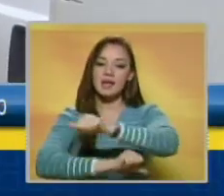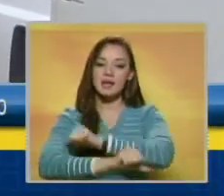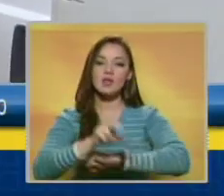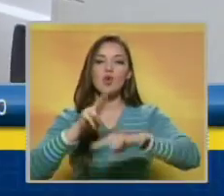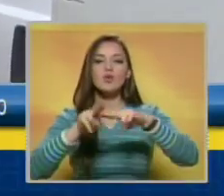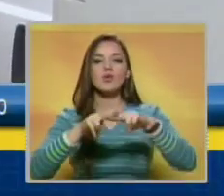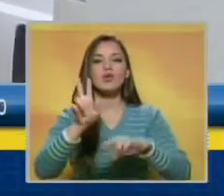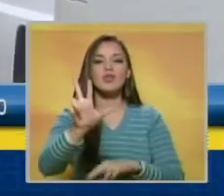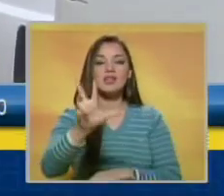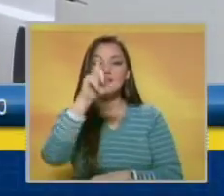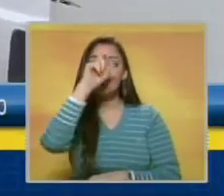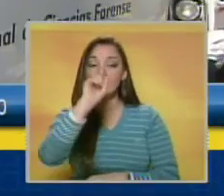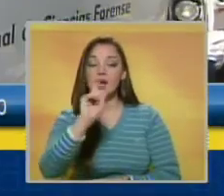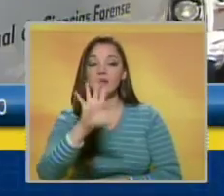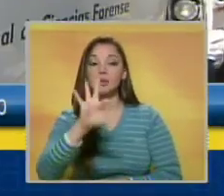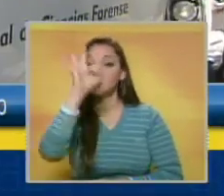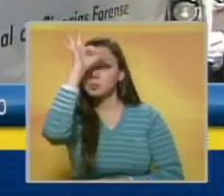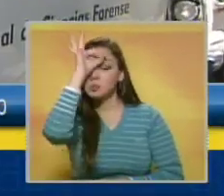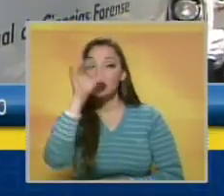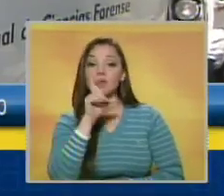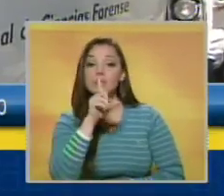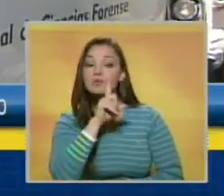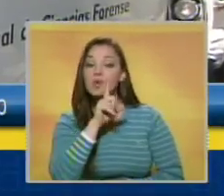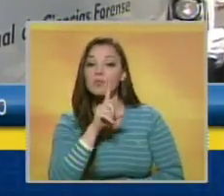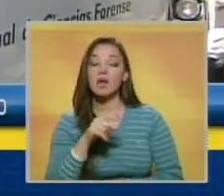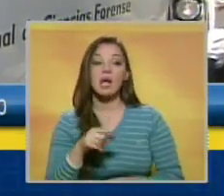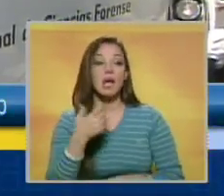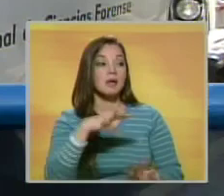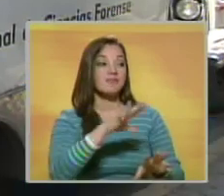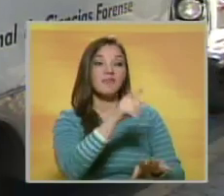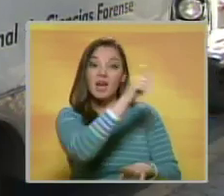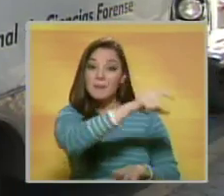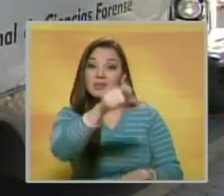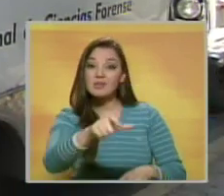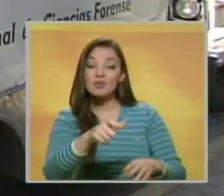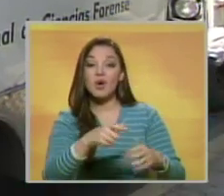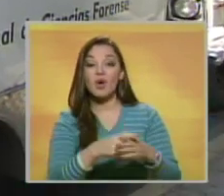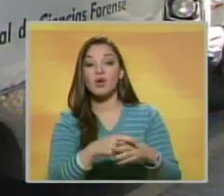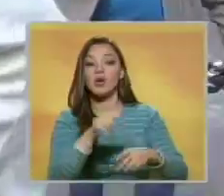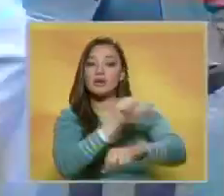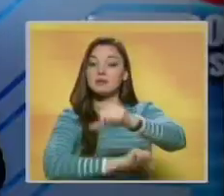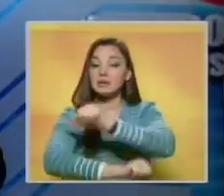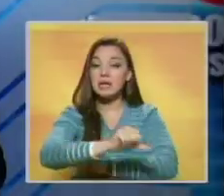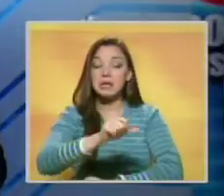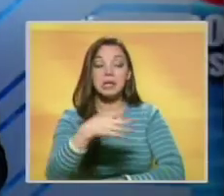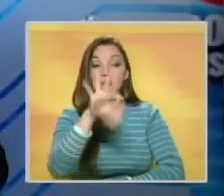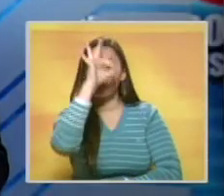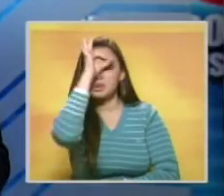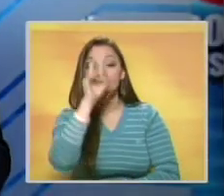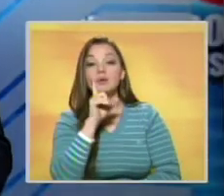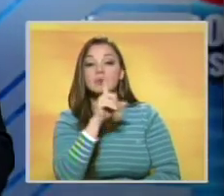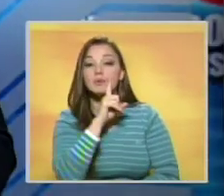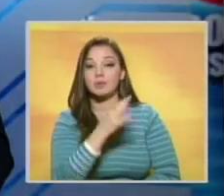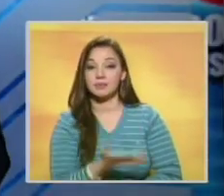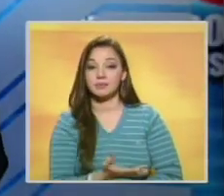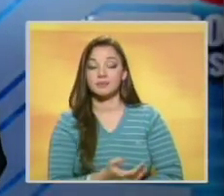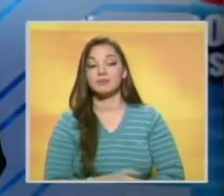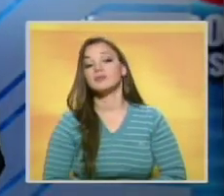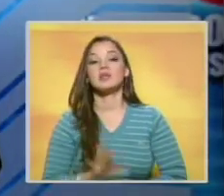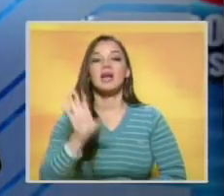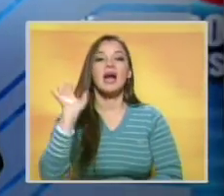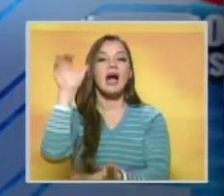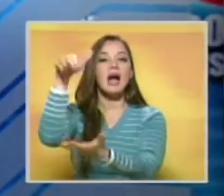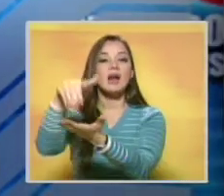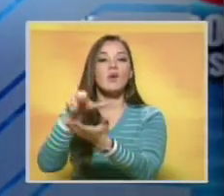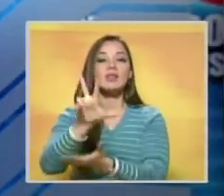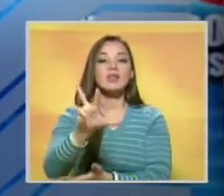de 3 años. Se desconoce la identidad de los dos sujetos que resultaron lesionados. En Aragua, 3 jóvenes fueron